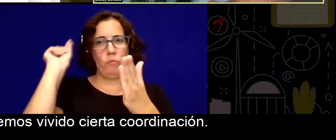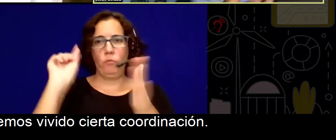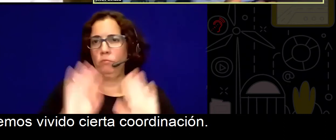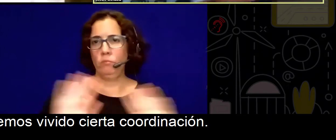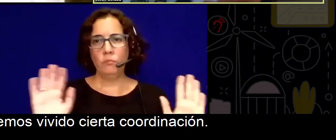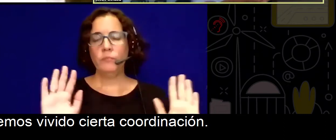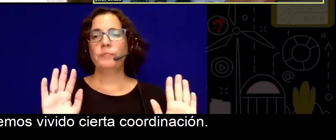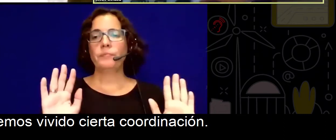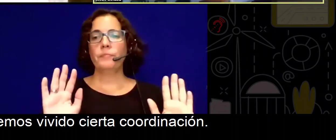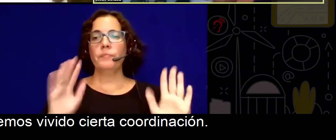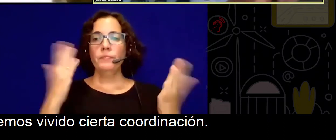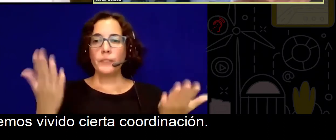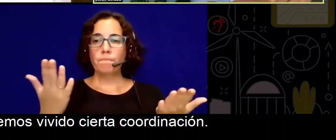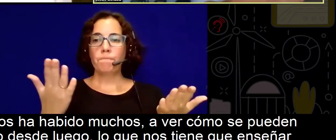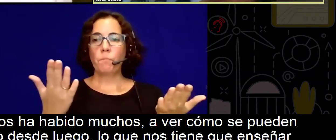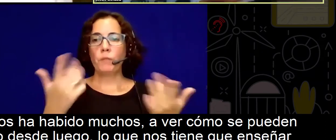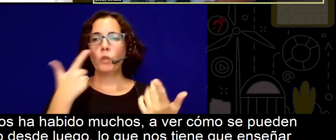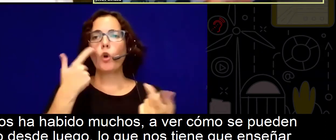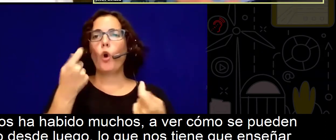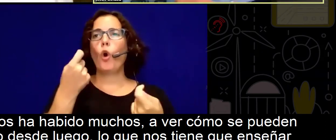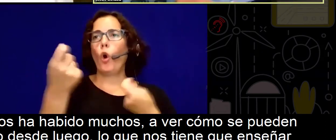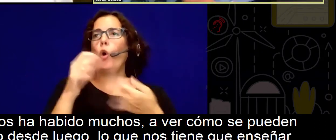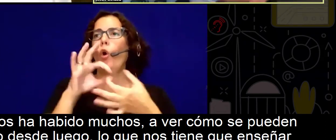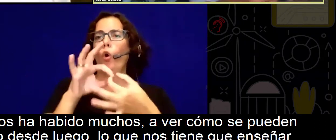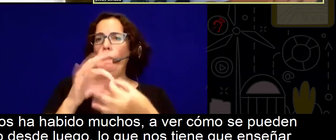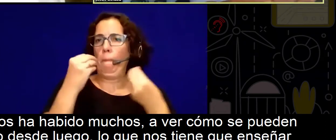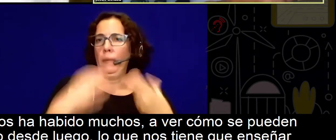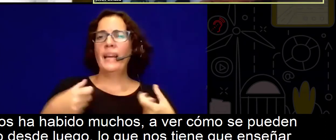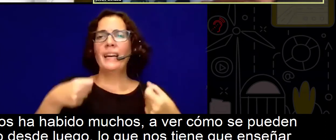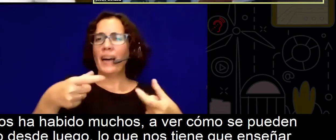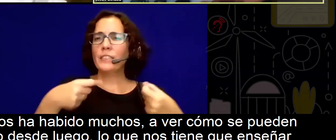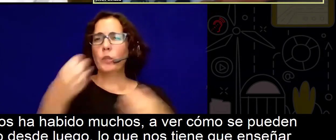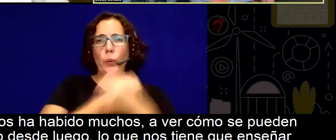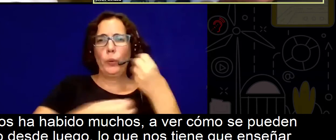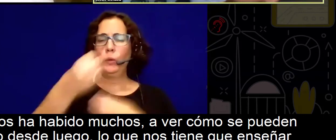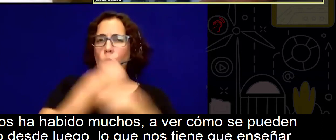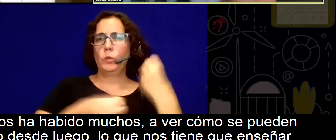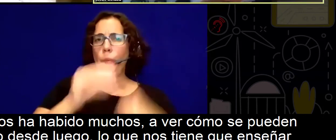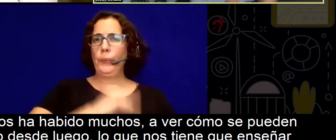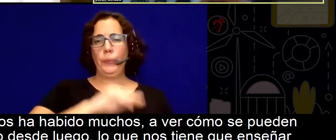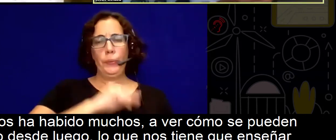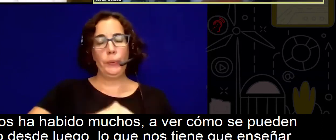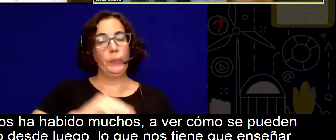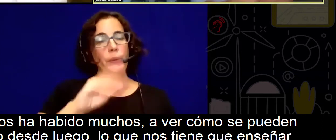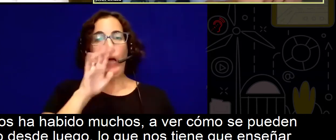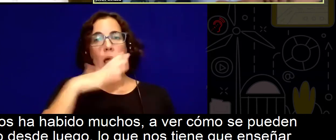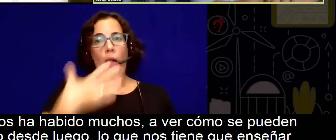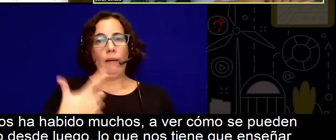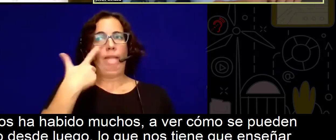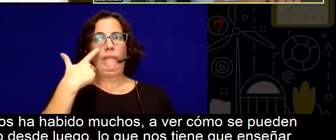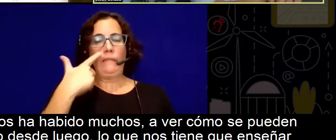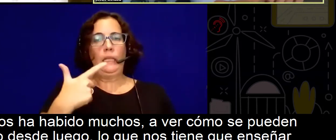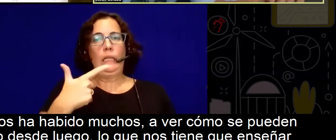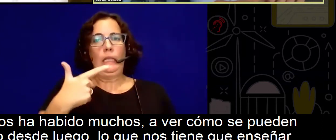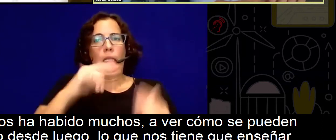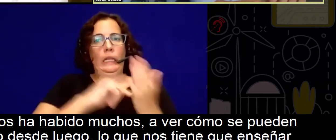y a decir que, bueno, hemos vivido cierta coordinación. Gastos económicos ha habido muchos, a ver ahora cómo se pueden ir cubriendo, ¿no?